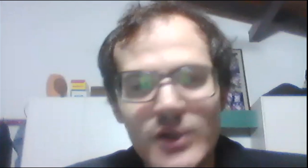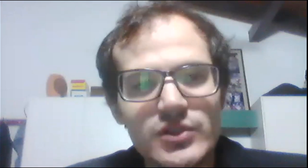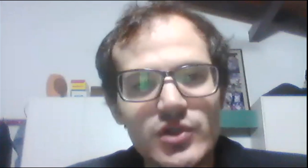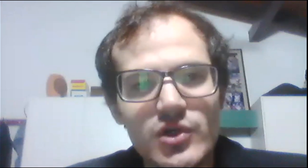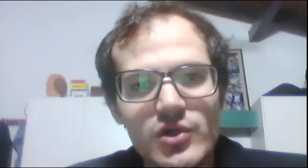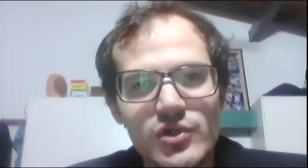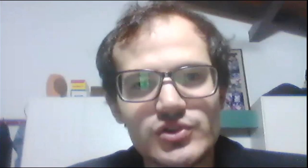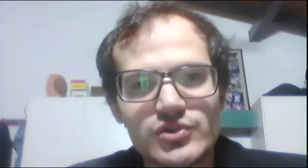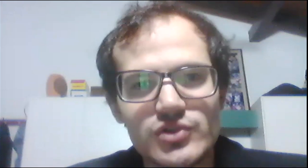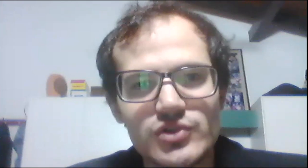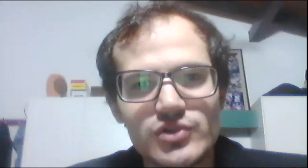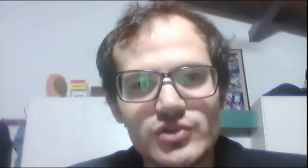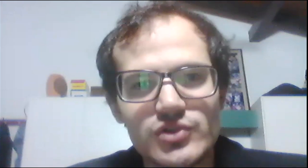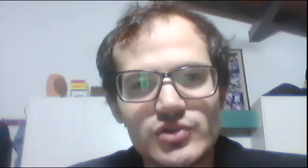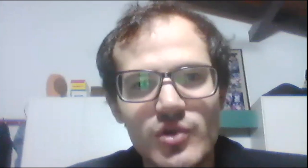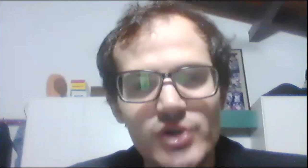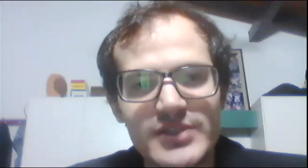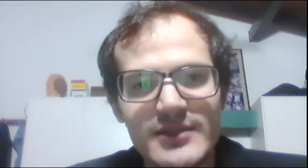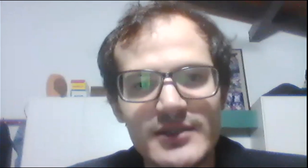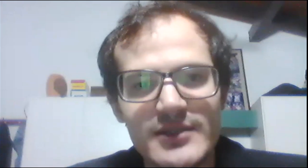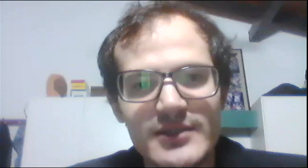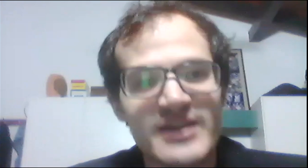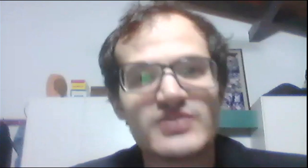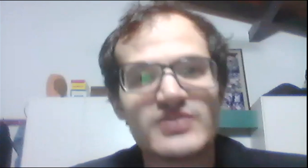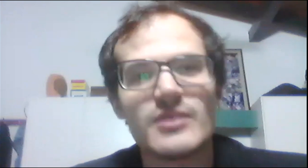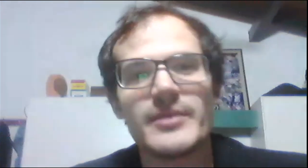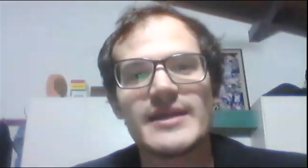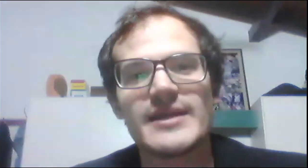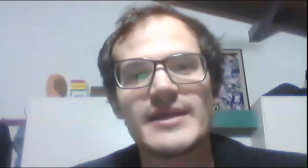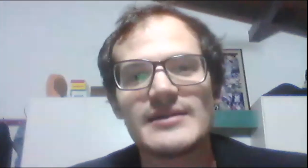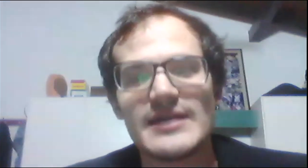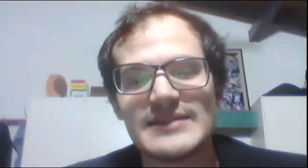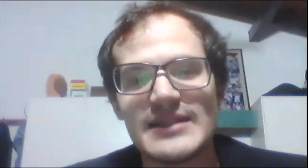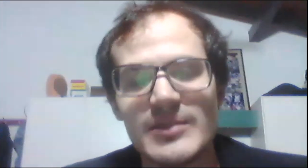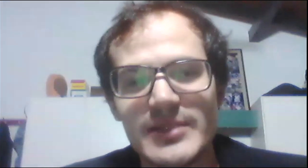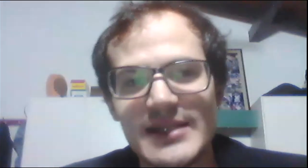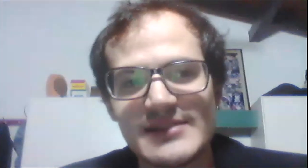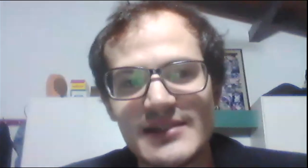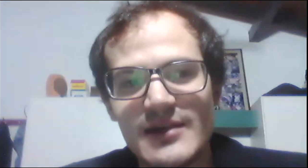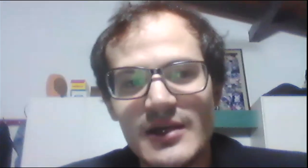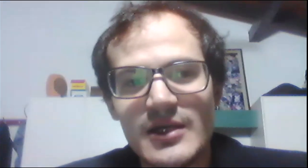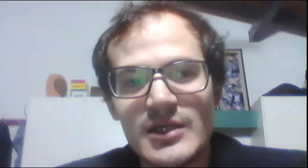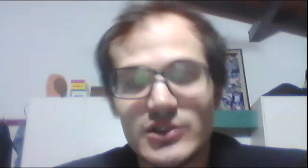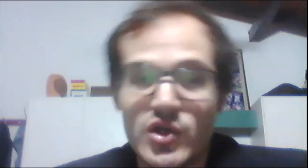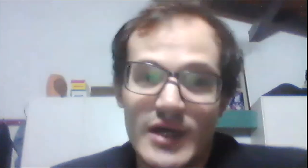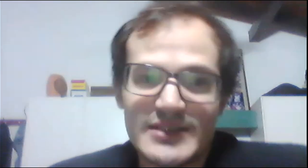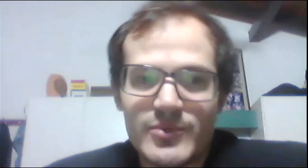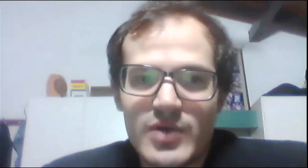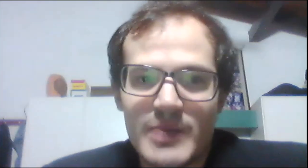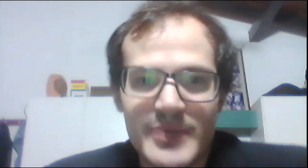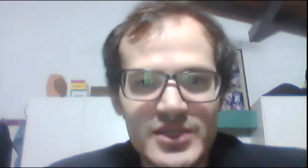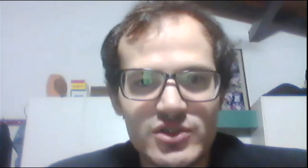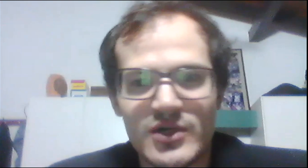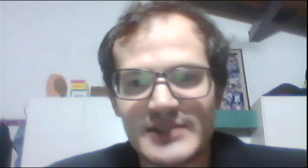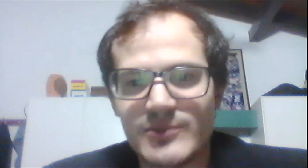porque cuando los próceres, tanto en el Paraguay como en el resto de América, hacen la independencia, no lo hacen